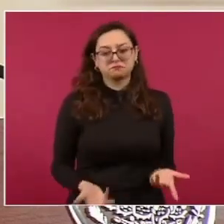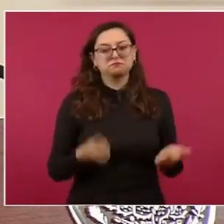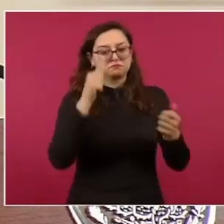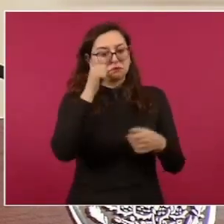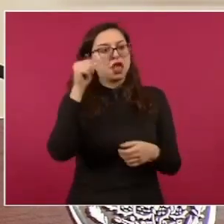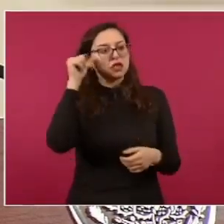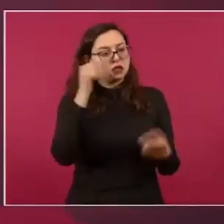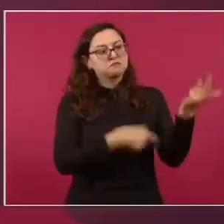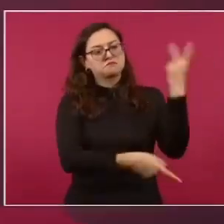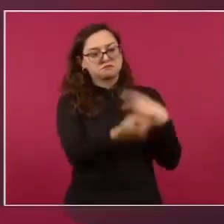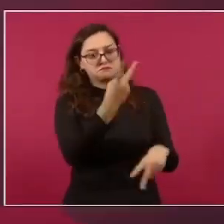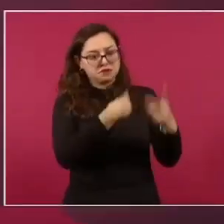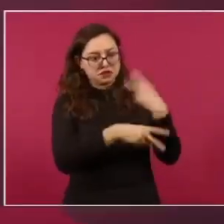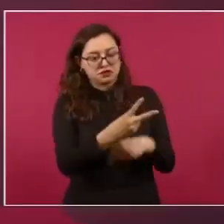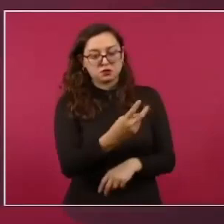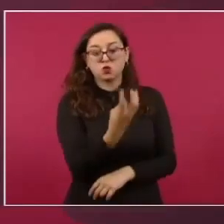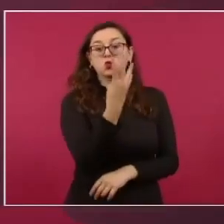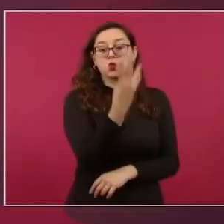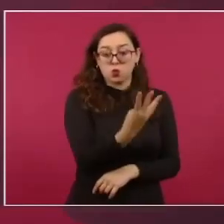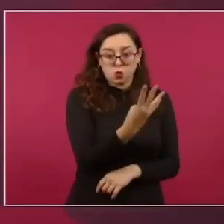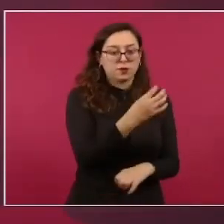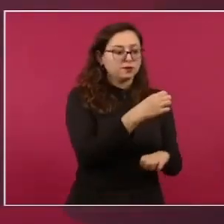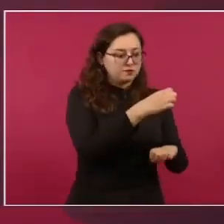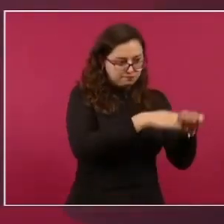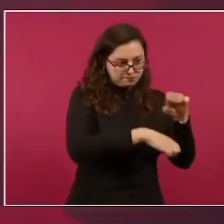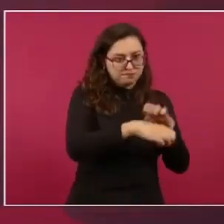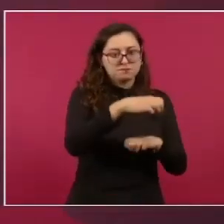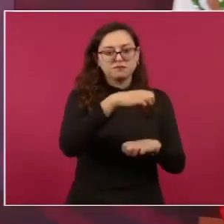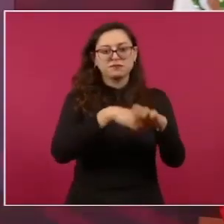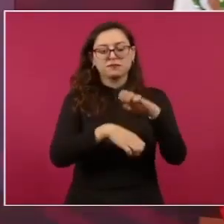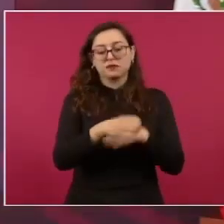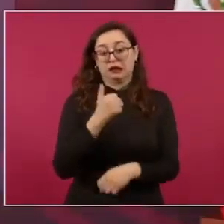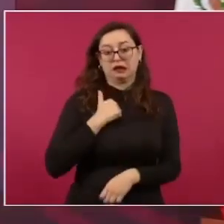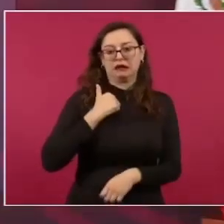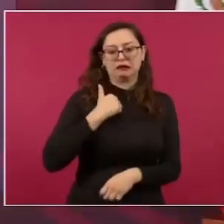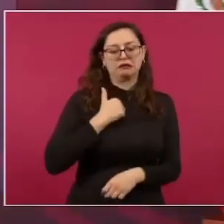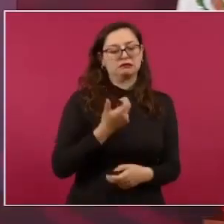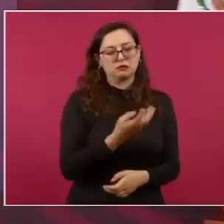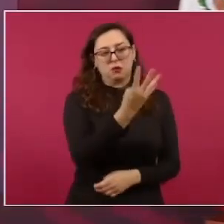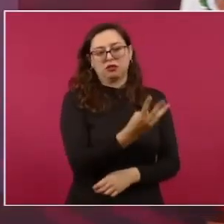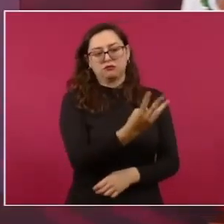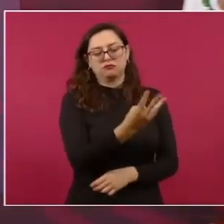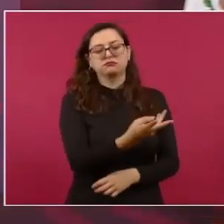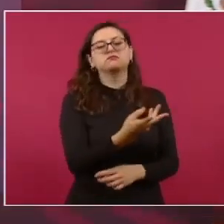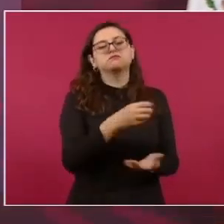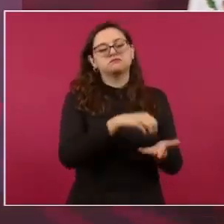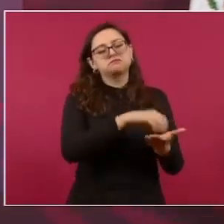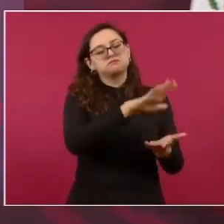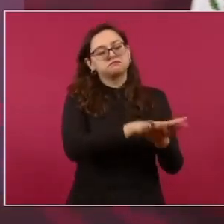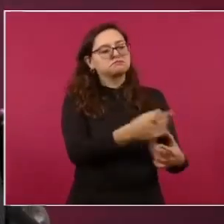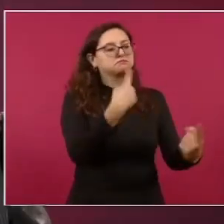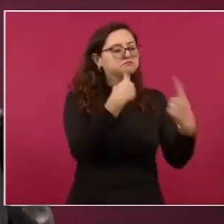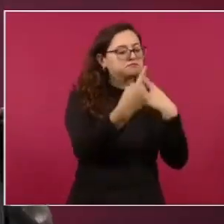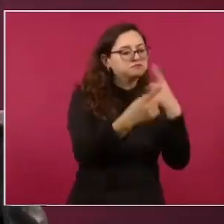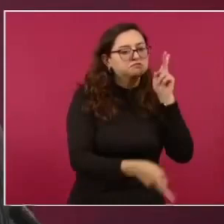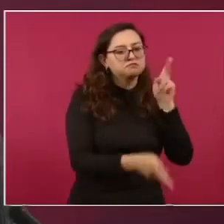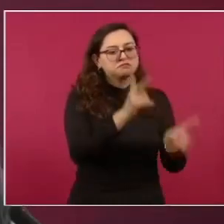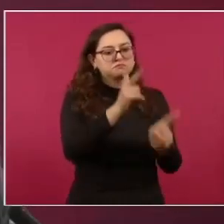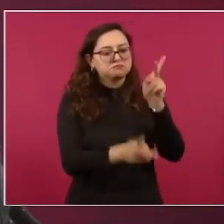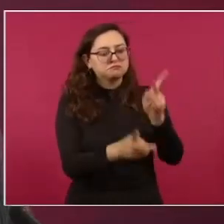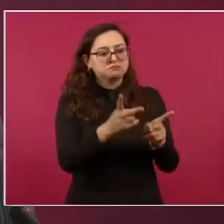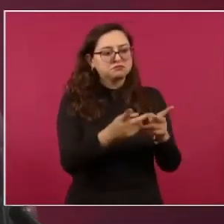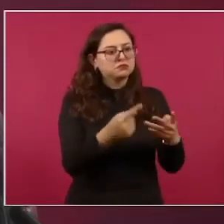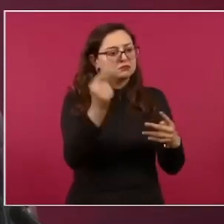atendimos a 4 empresas canadienses y resolvimos los 4